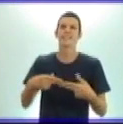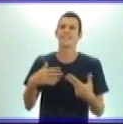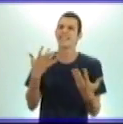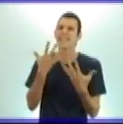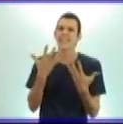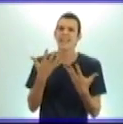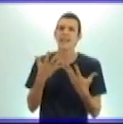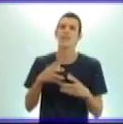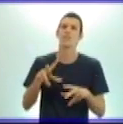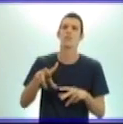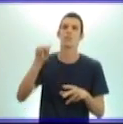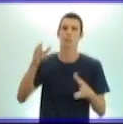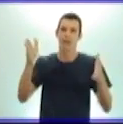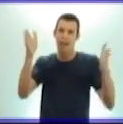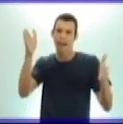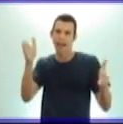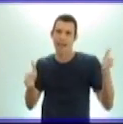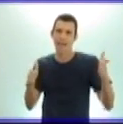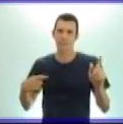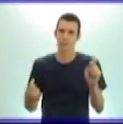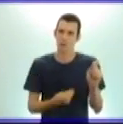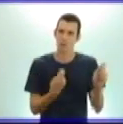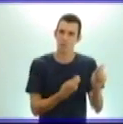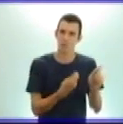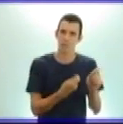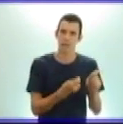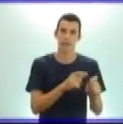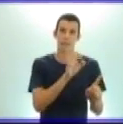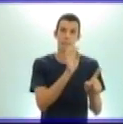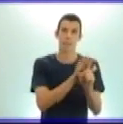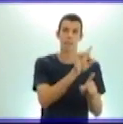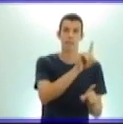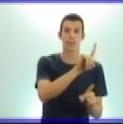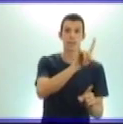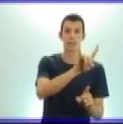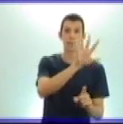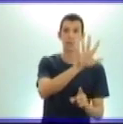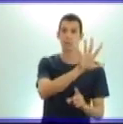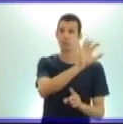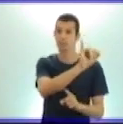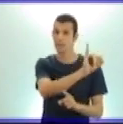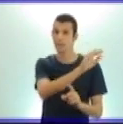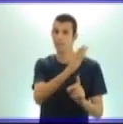lucha, en el periodo acontecido de 1956 y